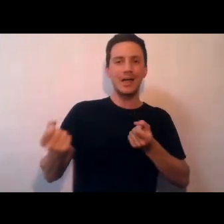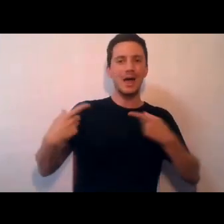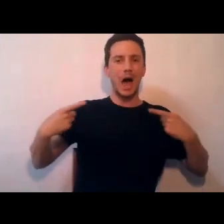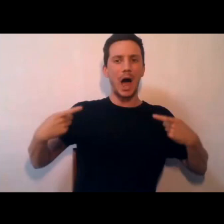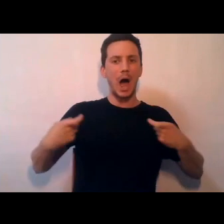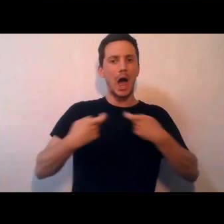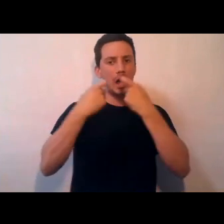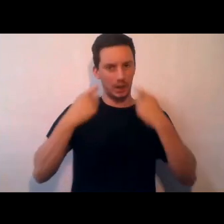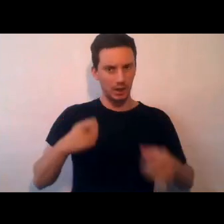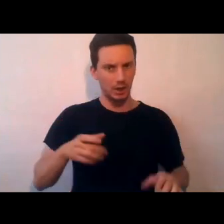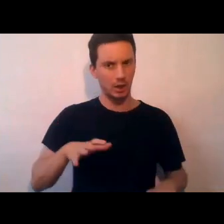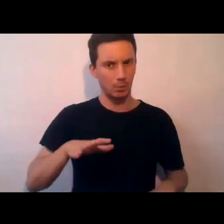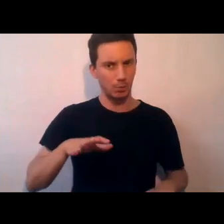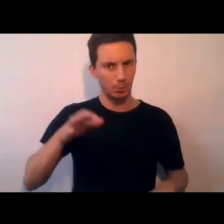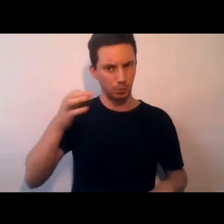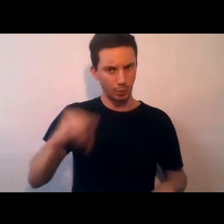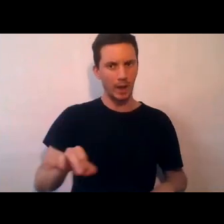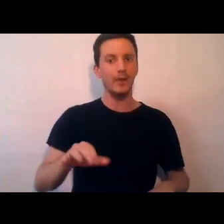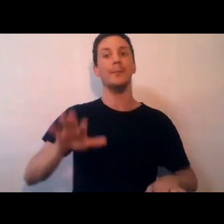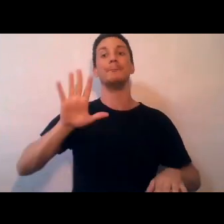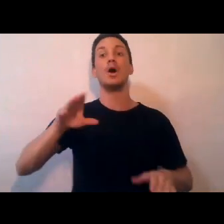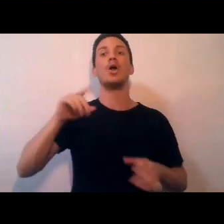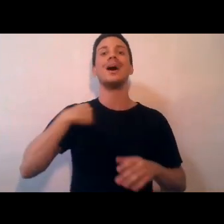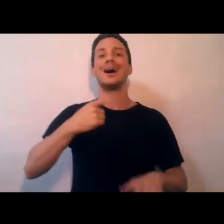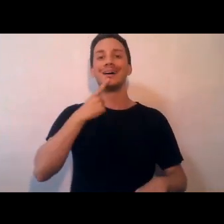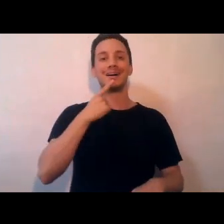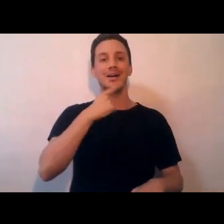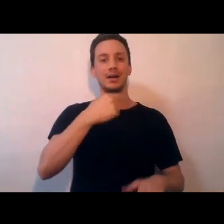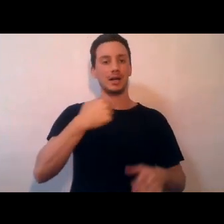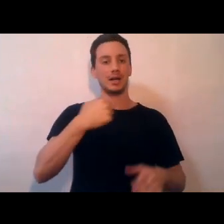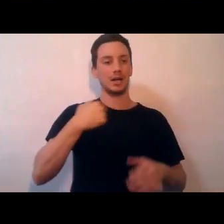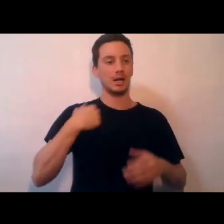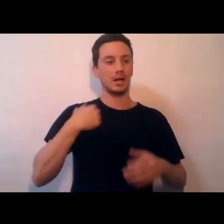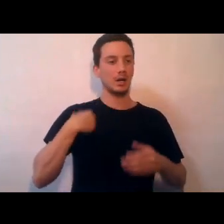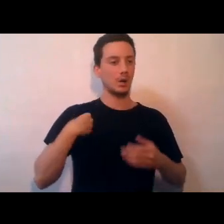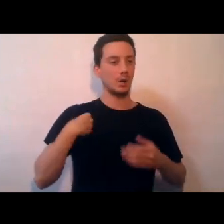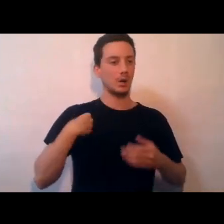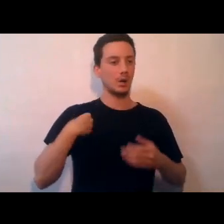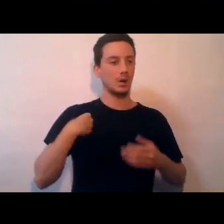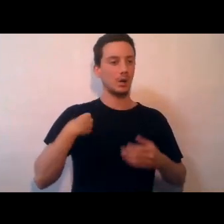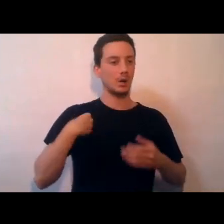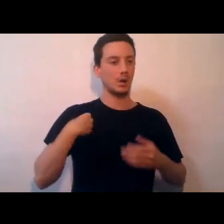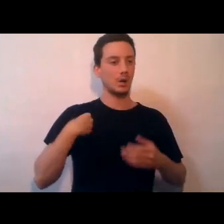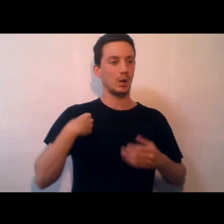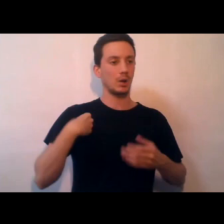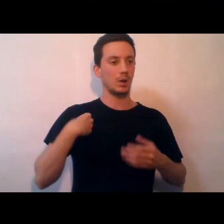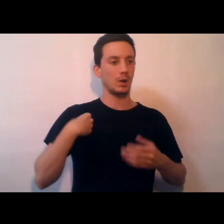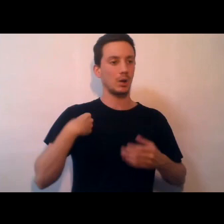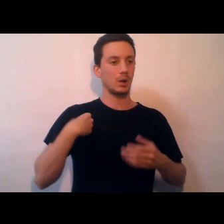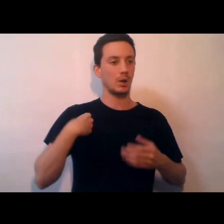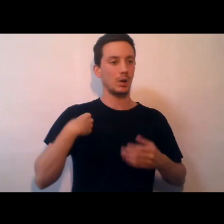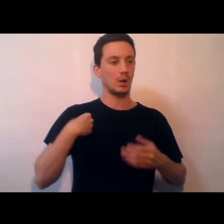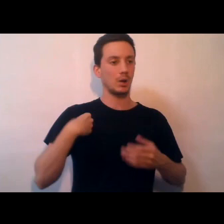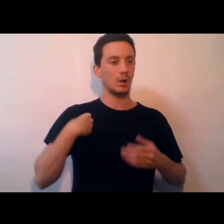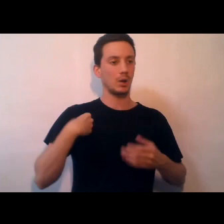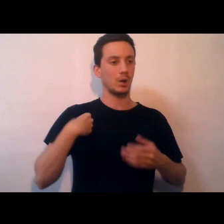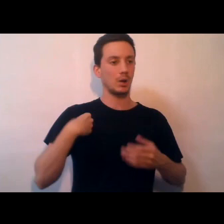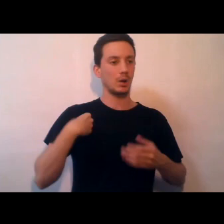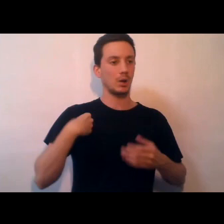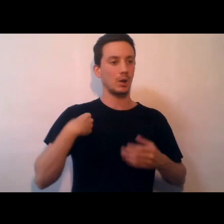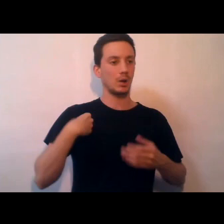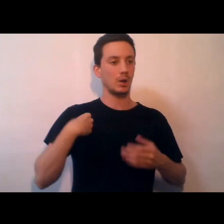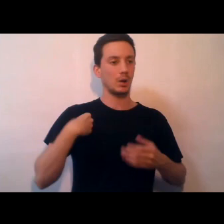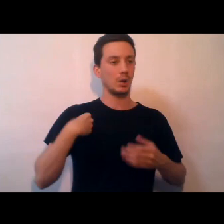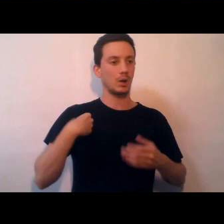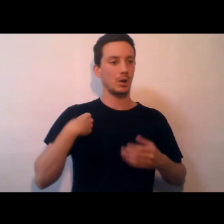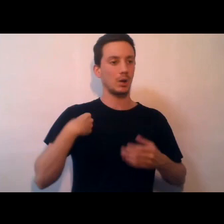seas alérgico al huevo o a las proteínas de la leche de vaca. Y en muy pocos casos el hecho de comer un alimento que ese niño